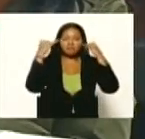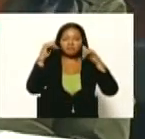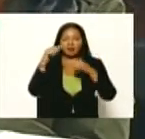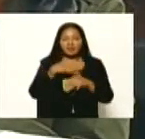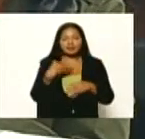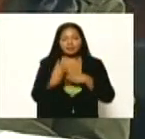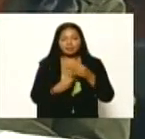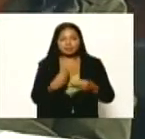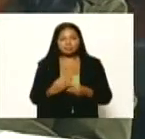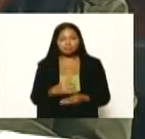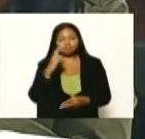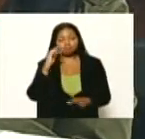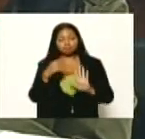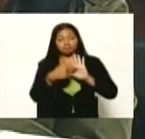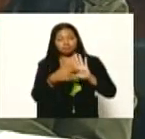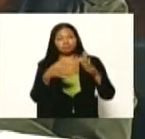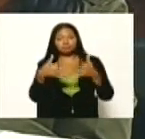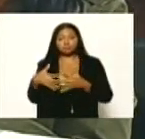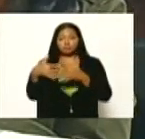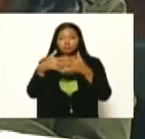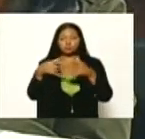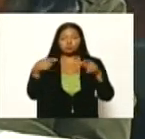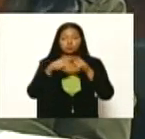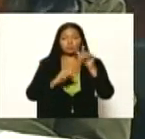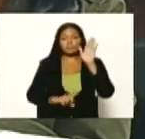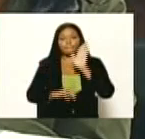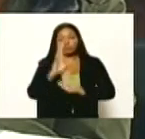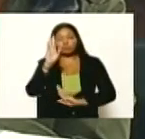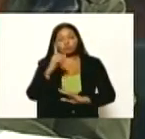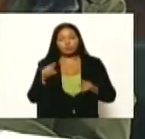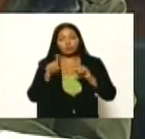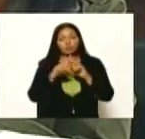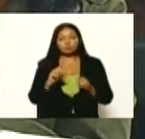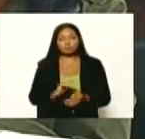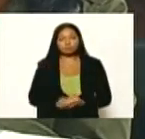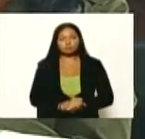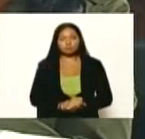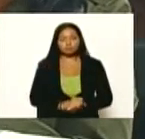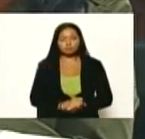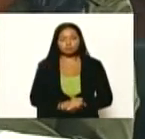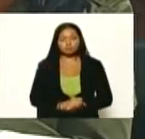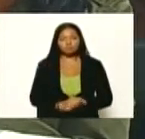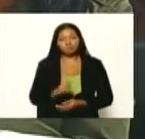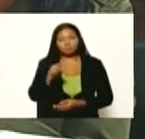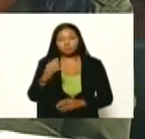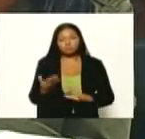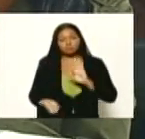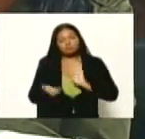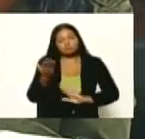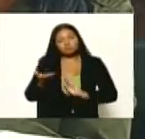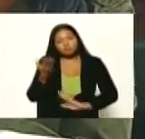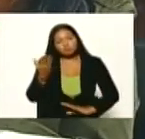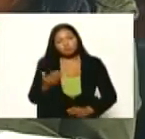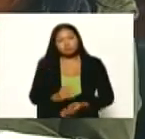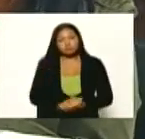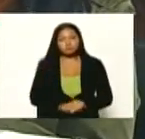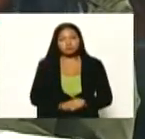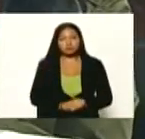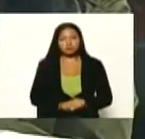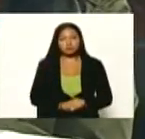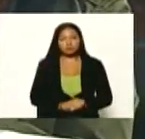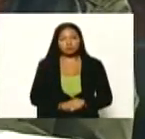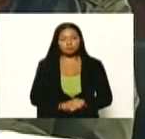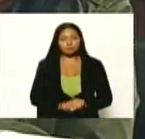Pero fíjese aquí cómo Estados Unidos también se dispara el crecimiento. Es importante. Y hay